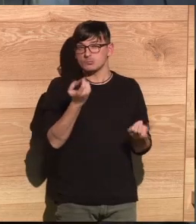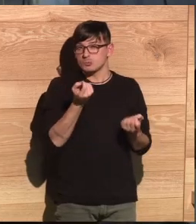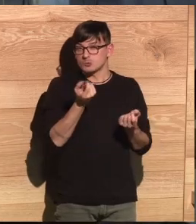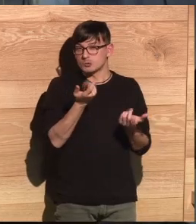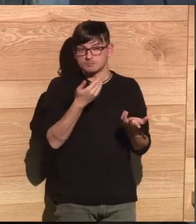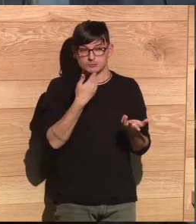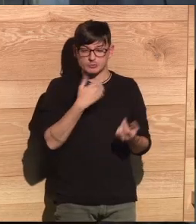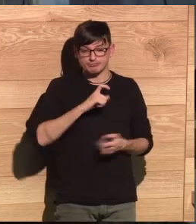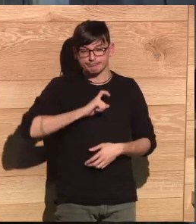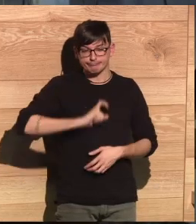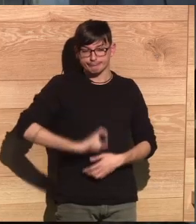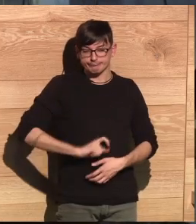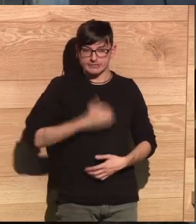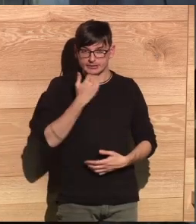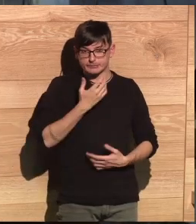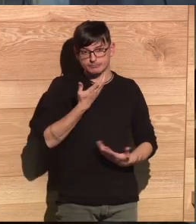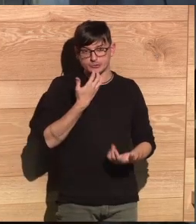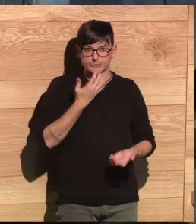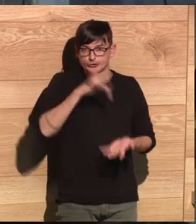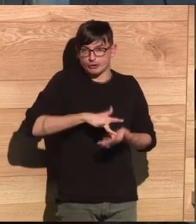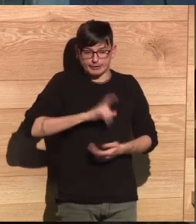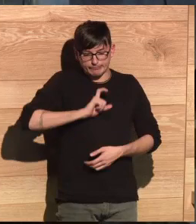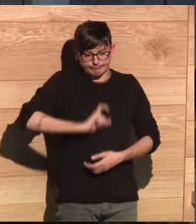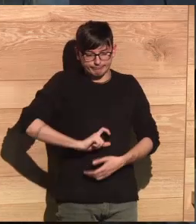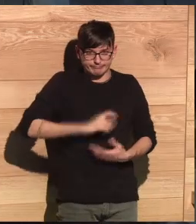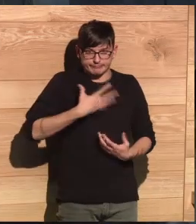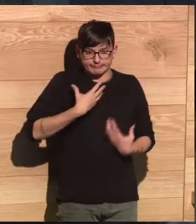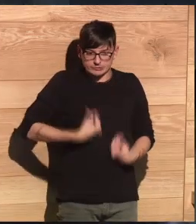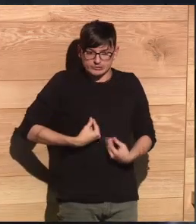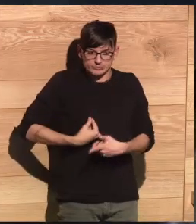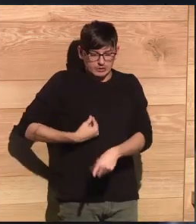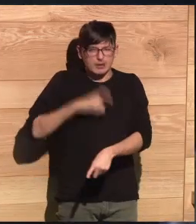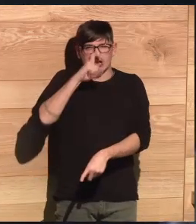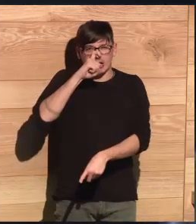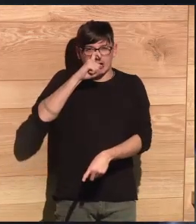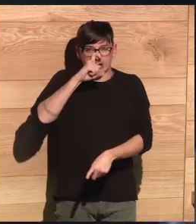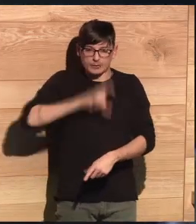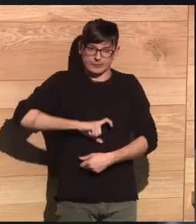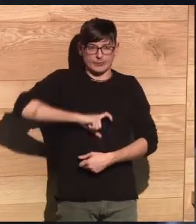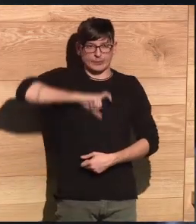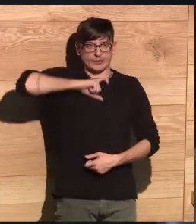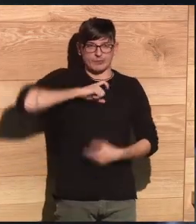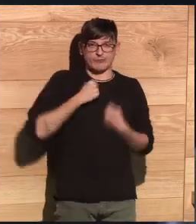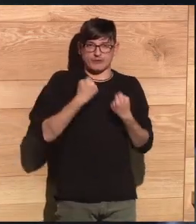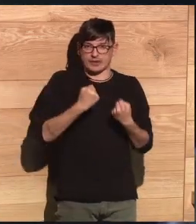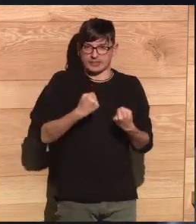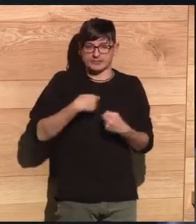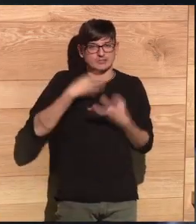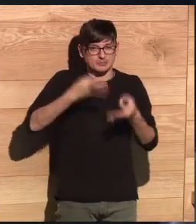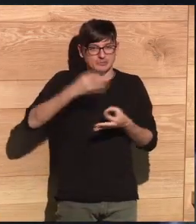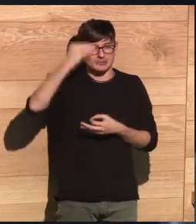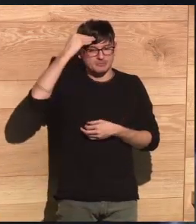pequeño decaimiento por algo, que nunca es nada importante, me dan toda la fuerza del mundo. O sea, siempre pienso en ellas y digo,